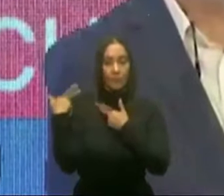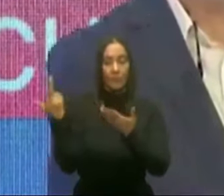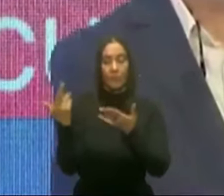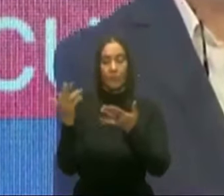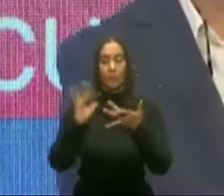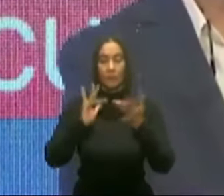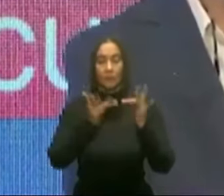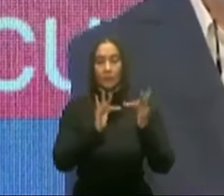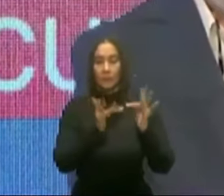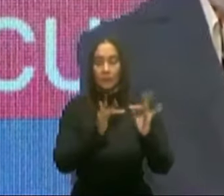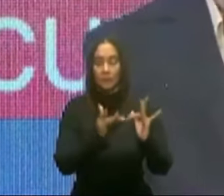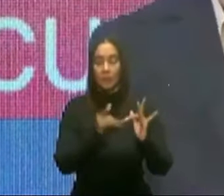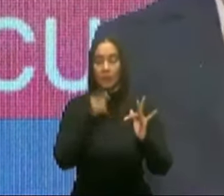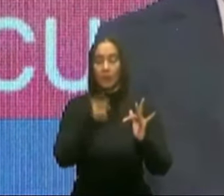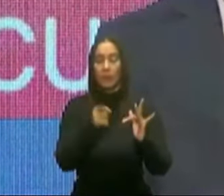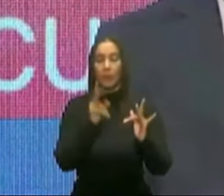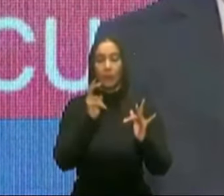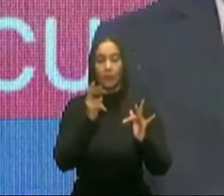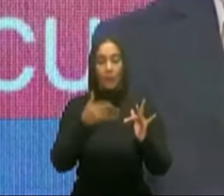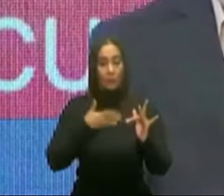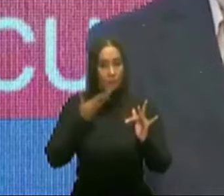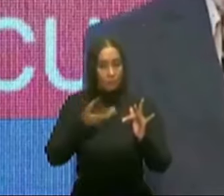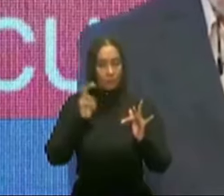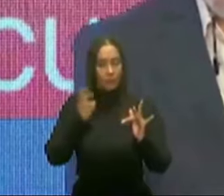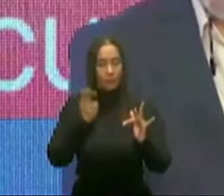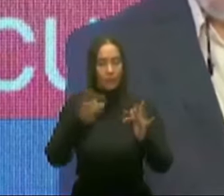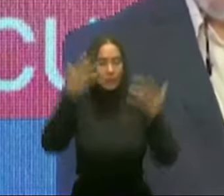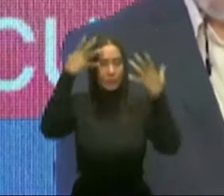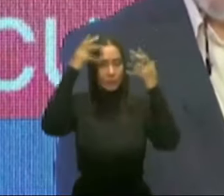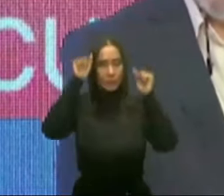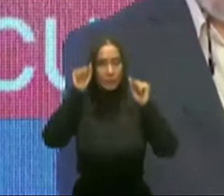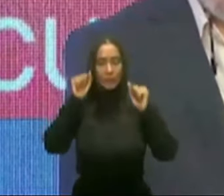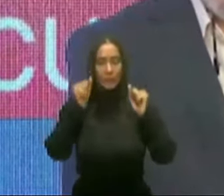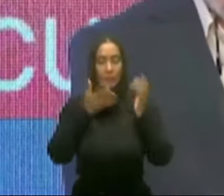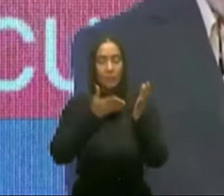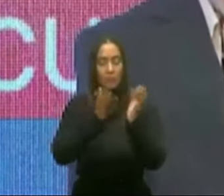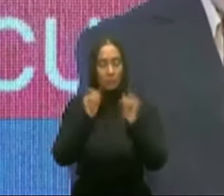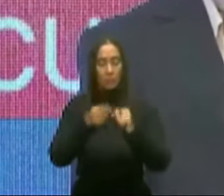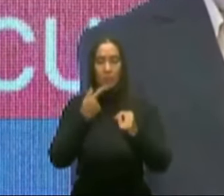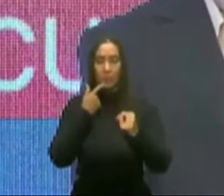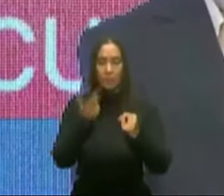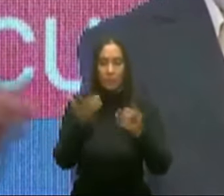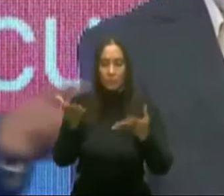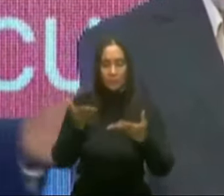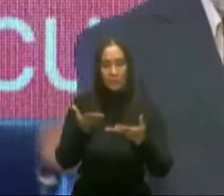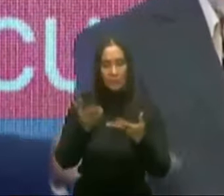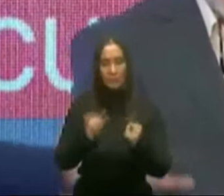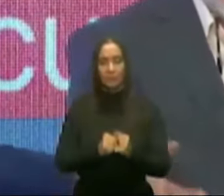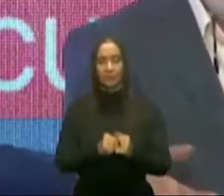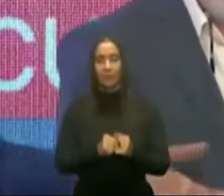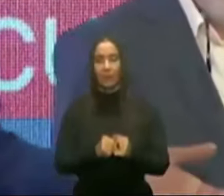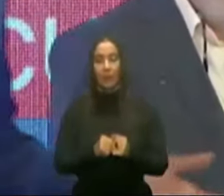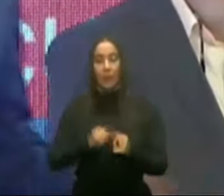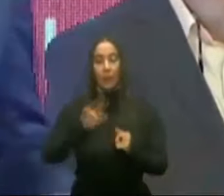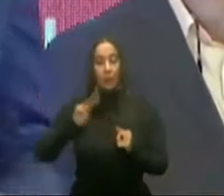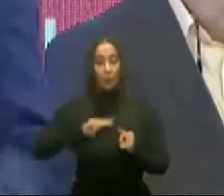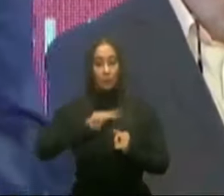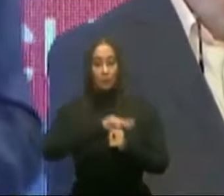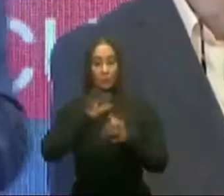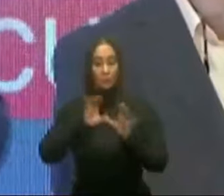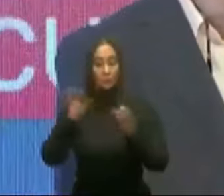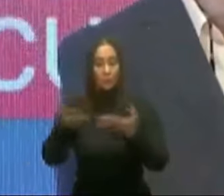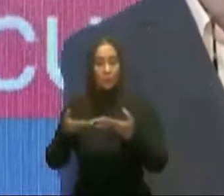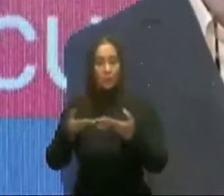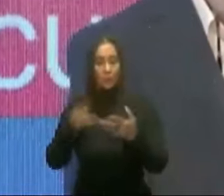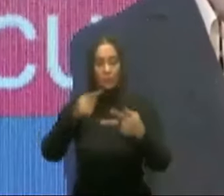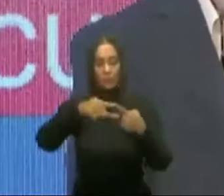referir exclusivamente a ese tema para que el señor presidente vuelva a intervenir, si así lo desea, o los miembros de la comisión.